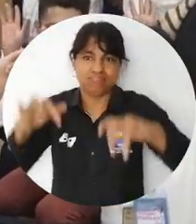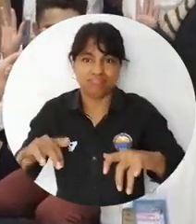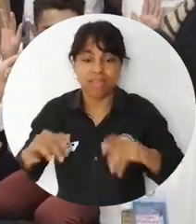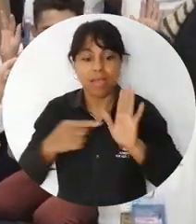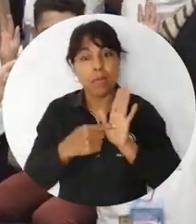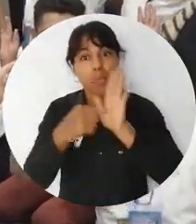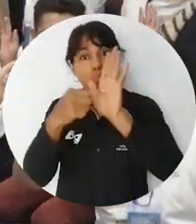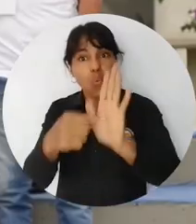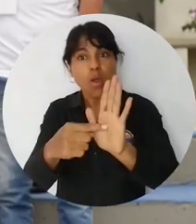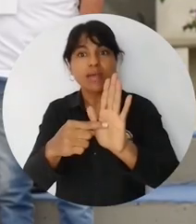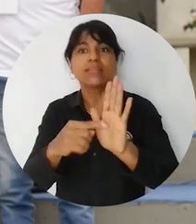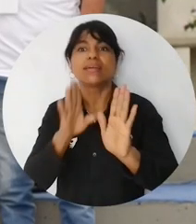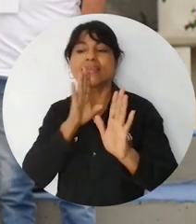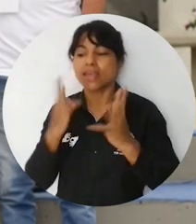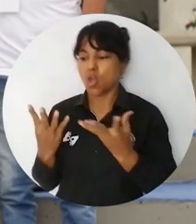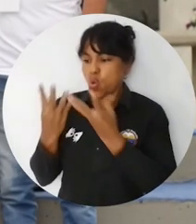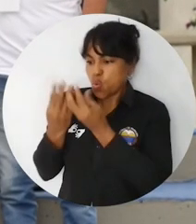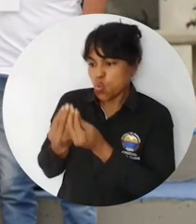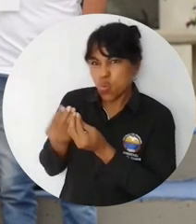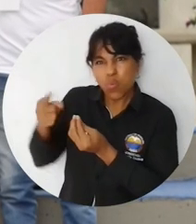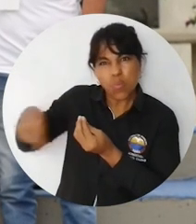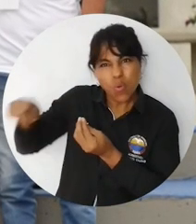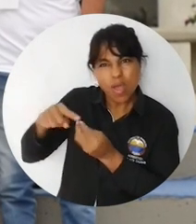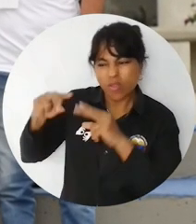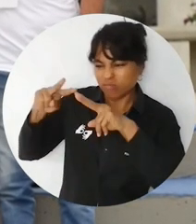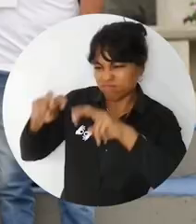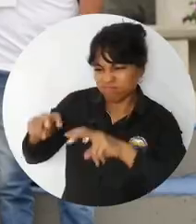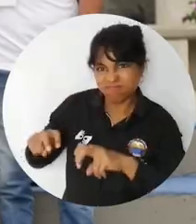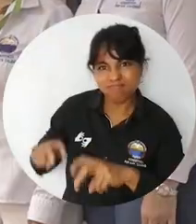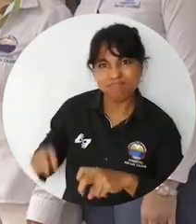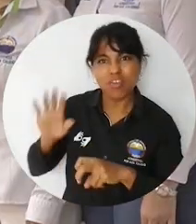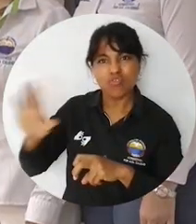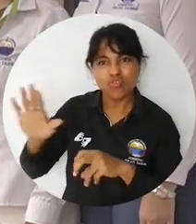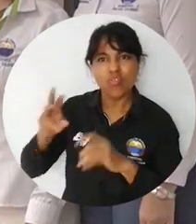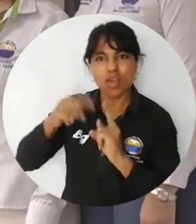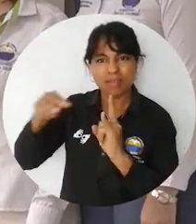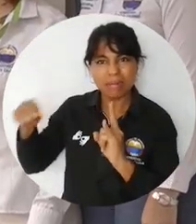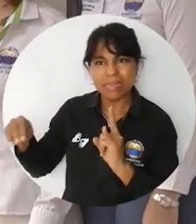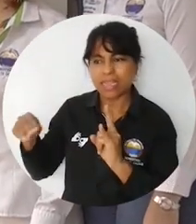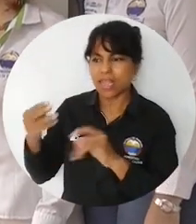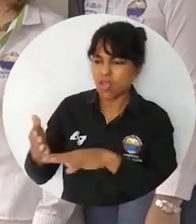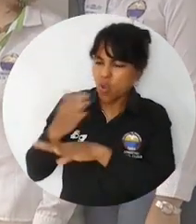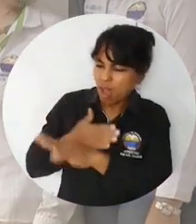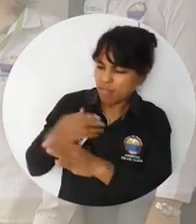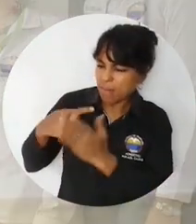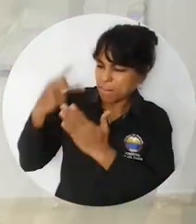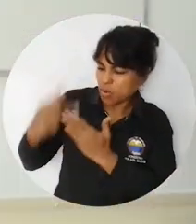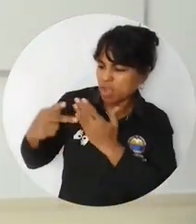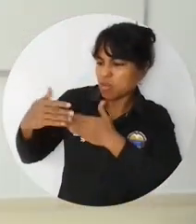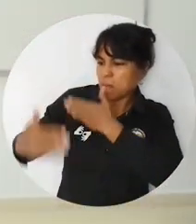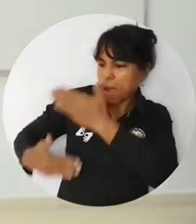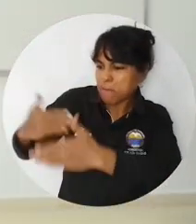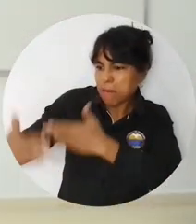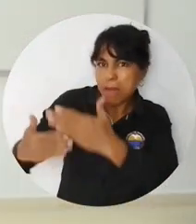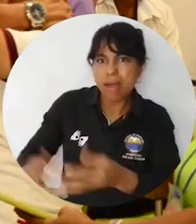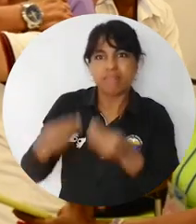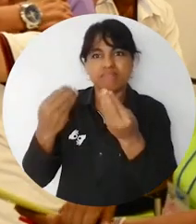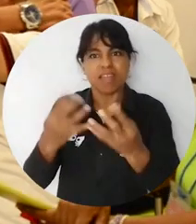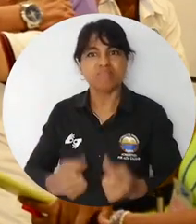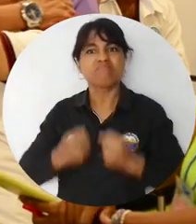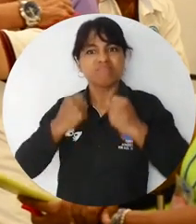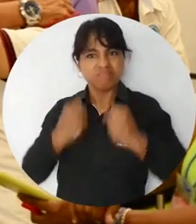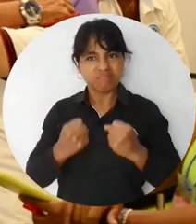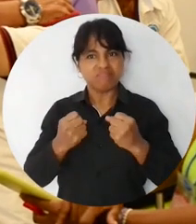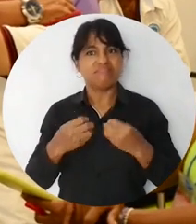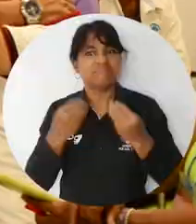el trabajo realizado por el semillero de transición energética de la institución, que ha venido consolidando procesos colectivos de empoderamiento por